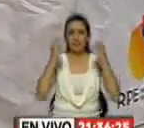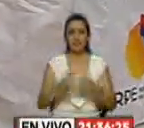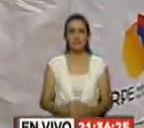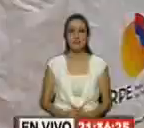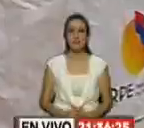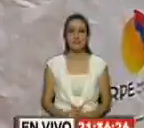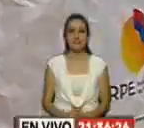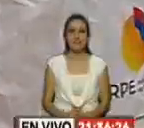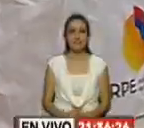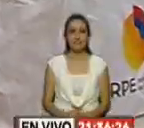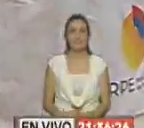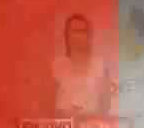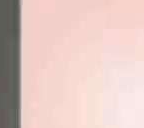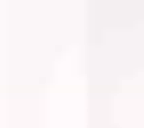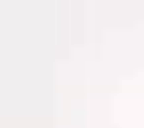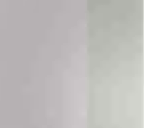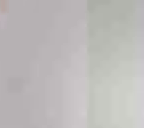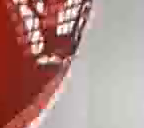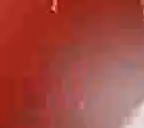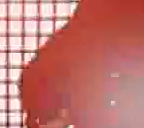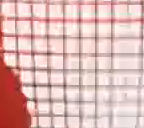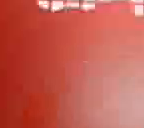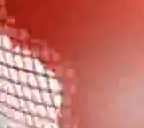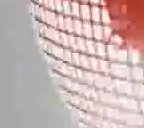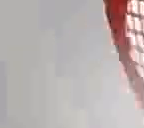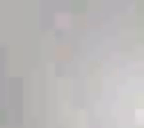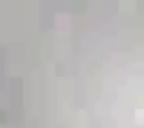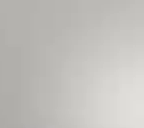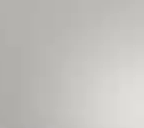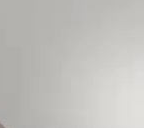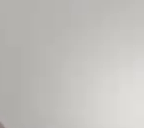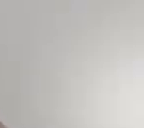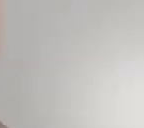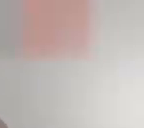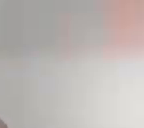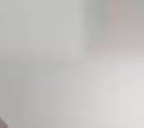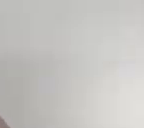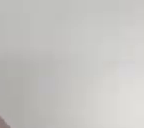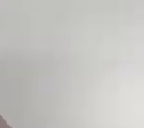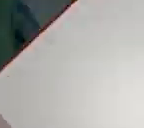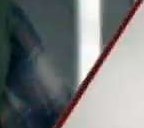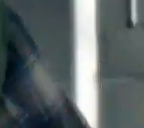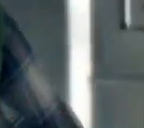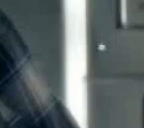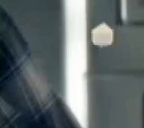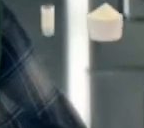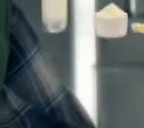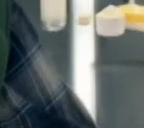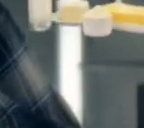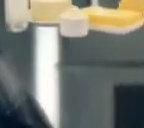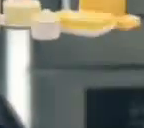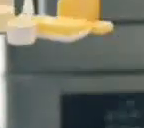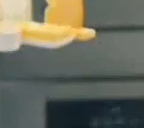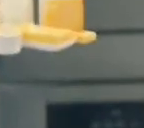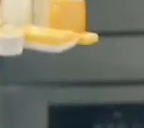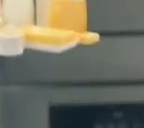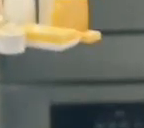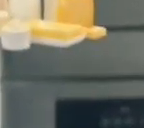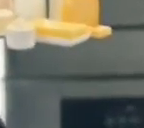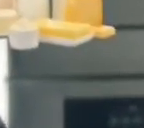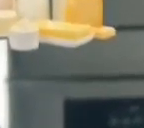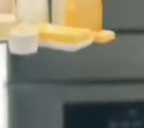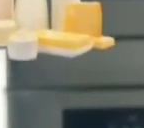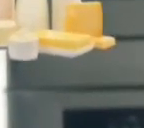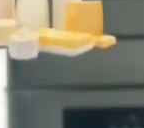Velasco, Telediario. Las noticias internacionales llegan con el auspicio de... 3 lácteos al día, fuerza,